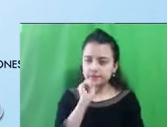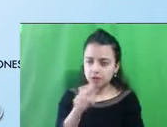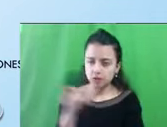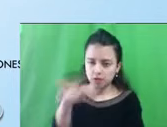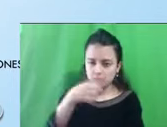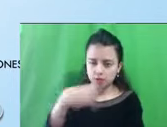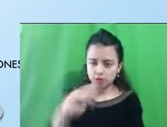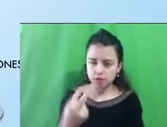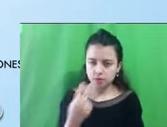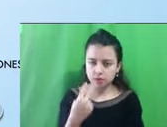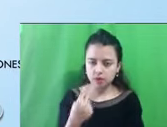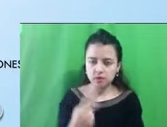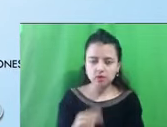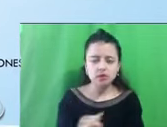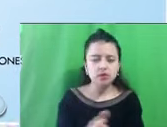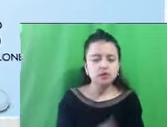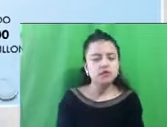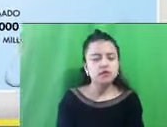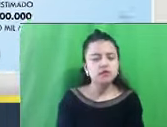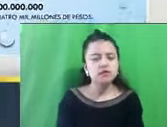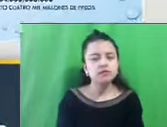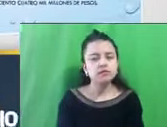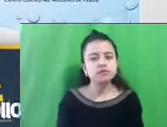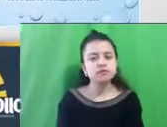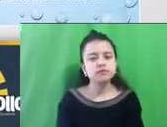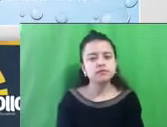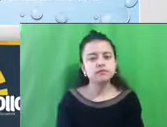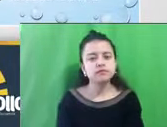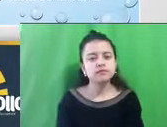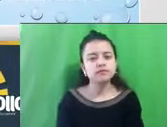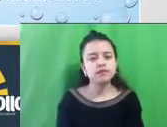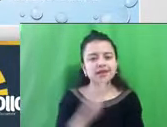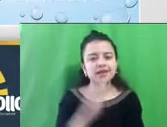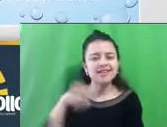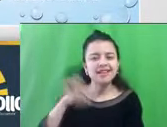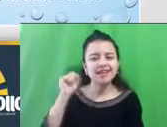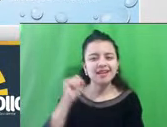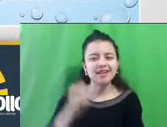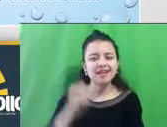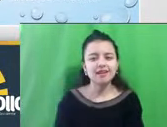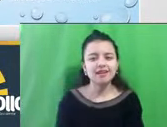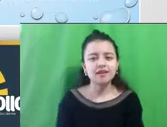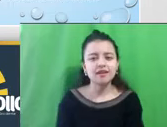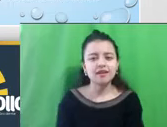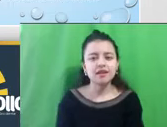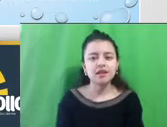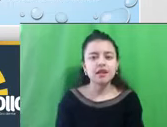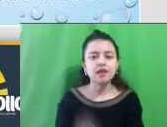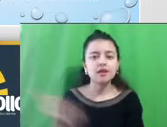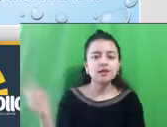a ver cuál se la gana. ¿Cuándo celebramos el Día del Agua?